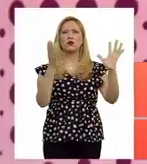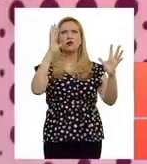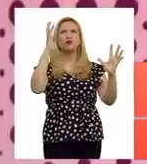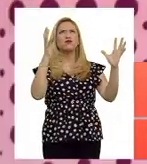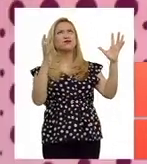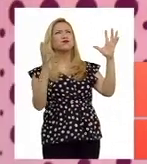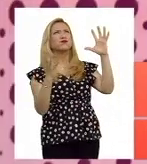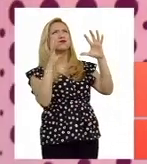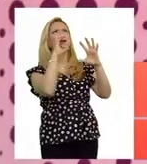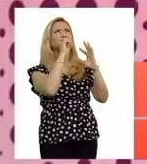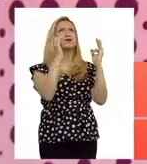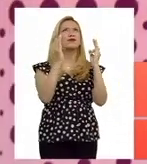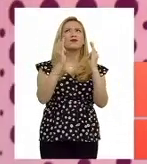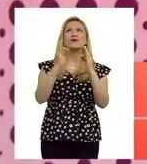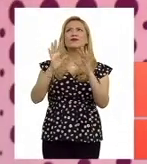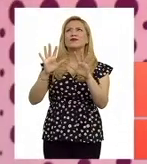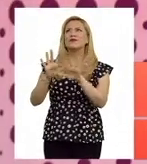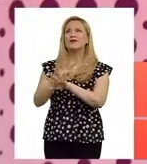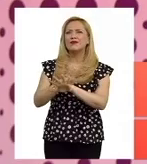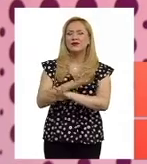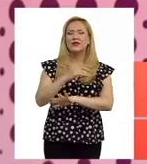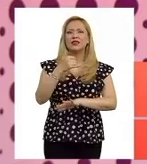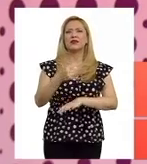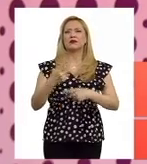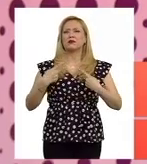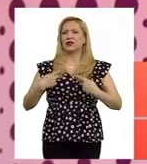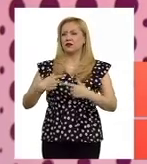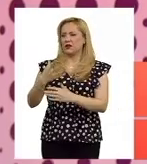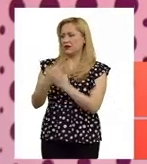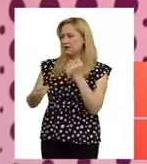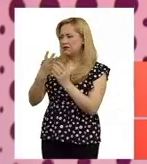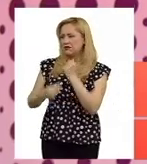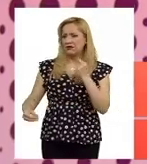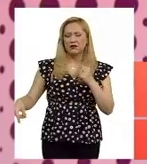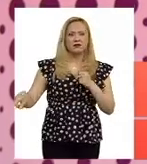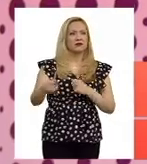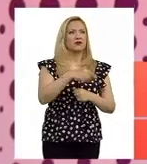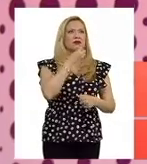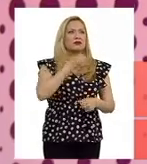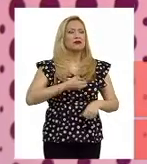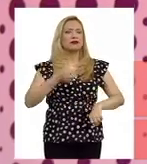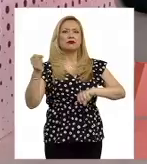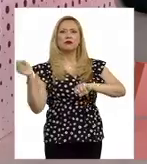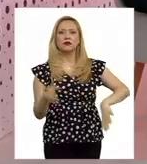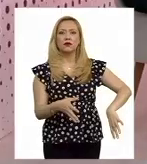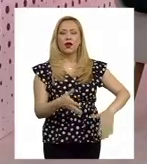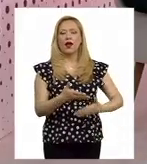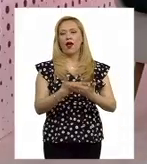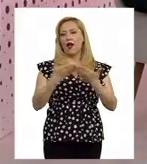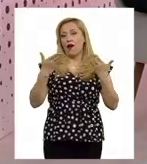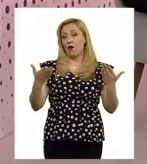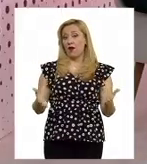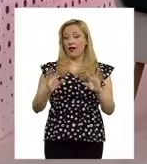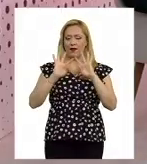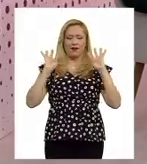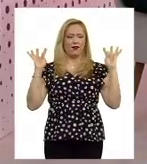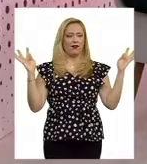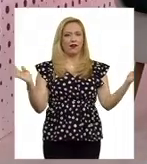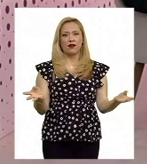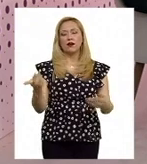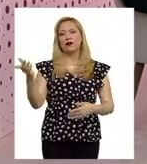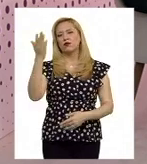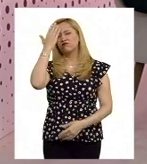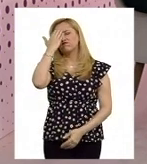el desplazamiento forzado, hoy tengo un gran panel. Me acompañan, y quiero dar la bienvenida, la